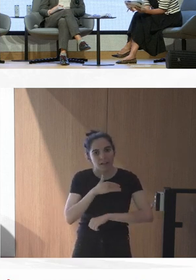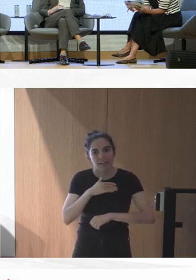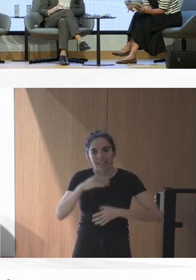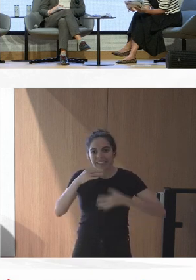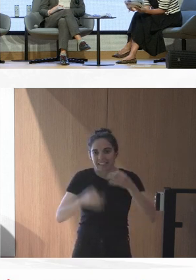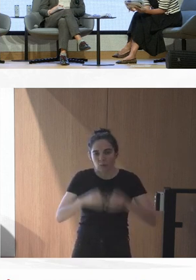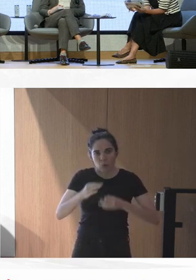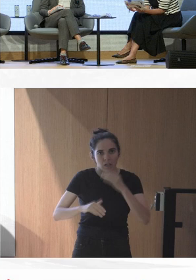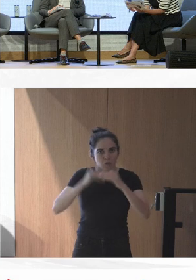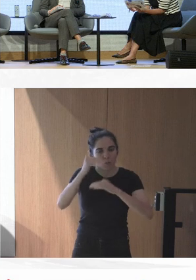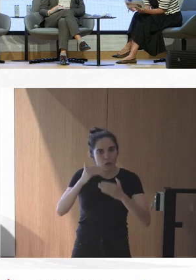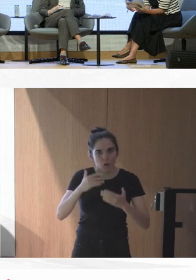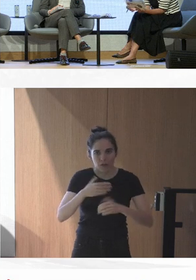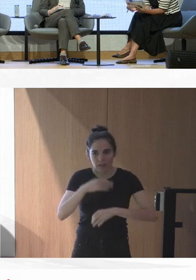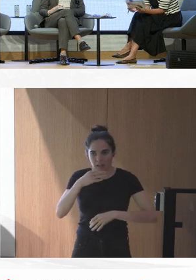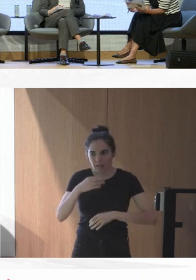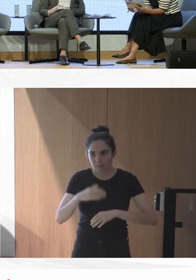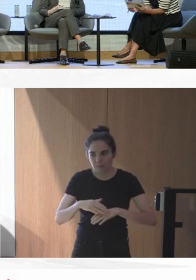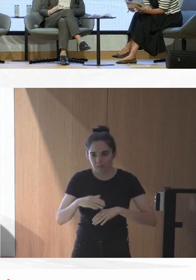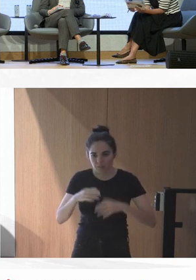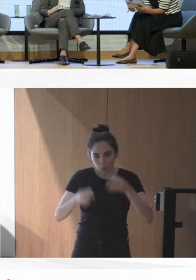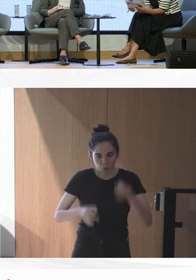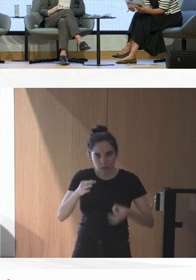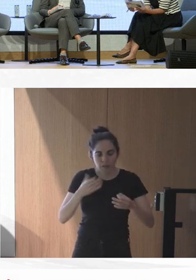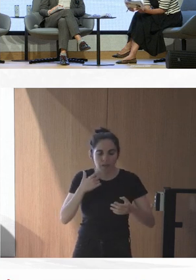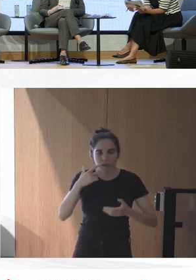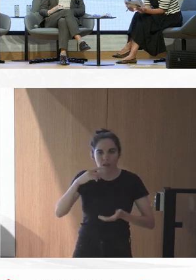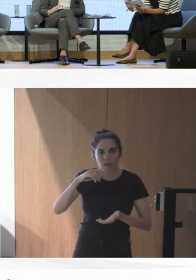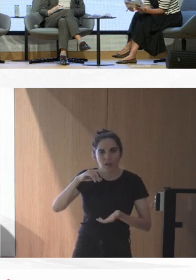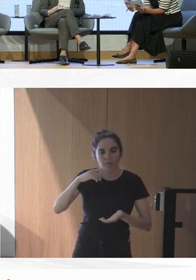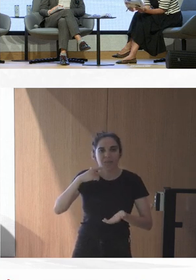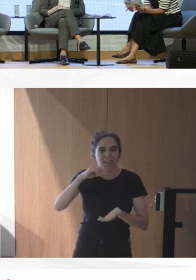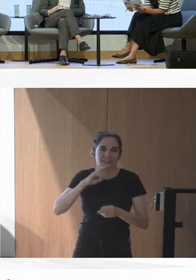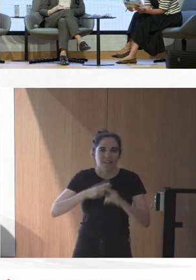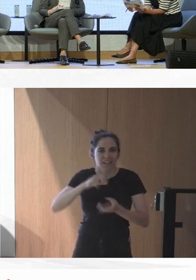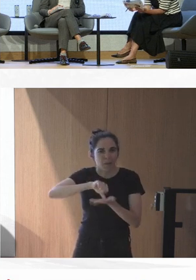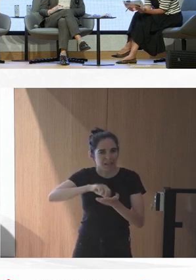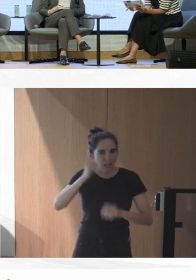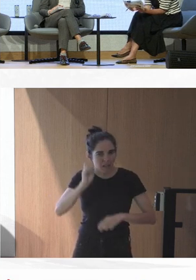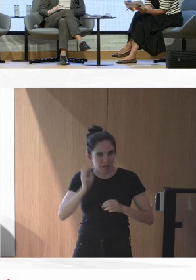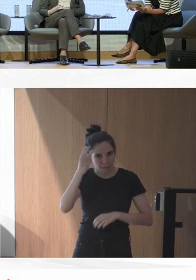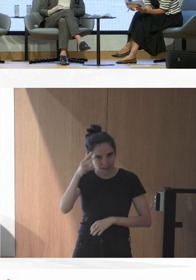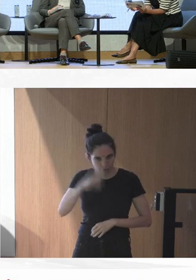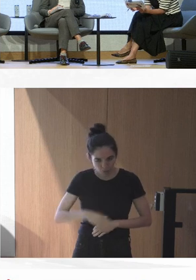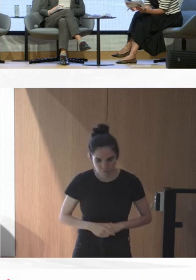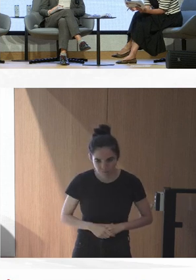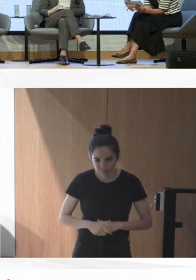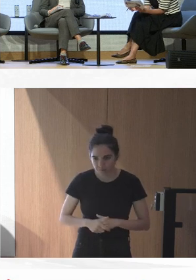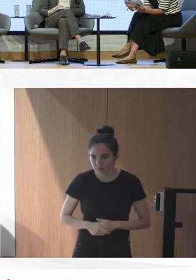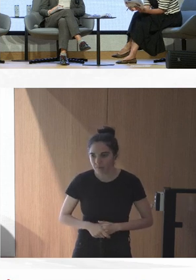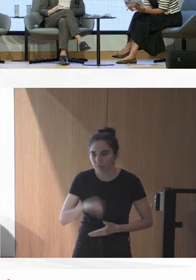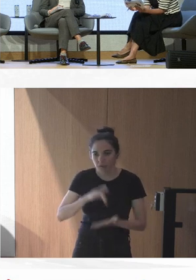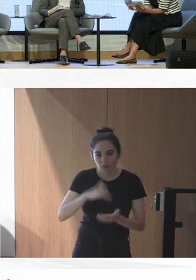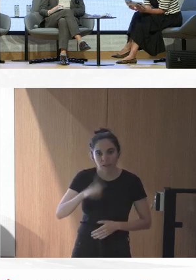Ciudad de México. Documenta también ha proporcionado representación jurídica ante el Comité de Personas